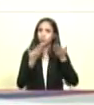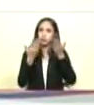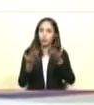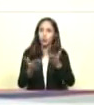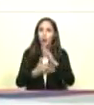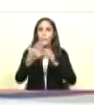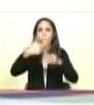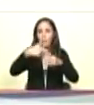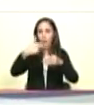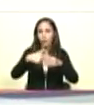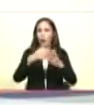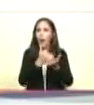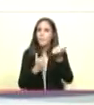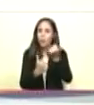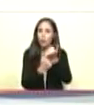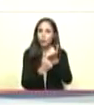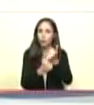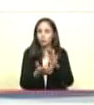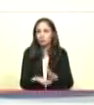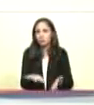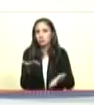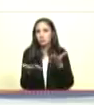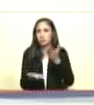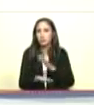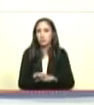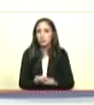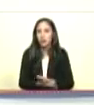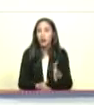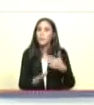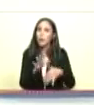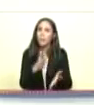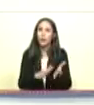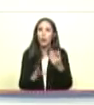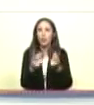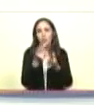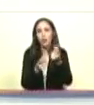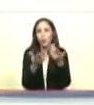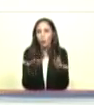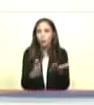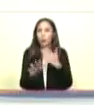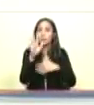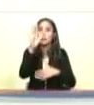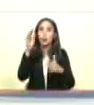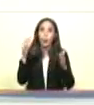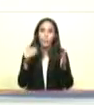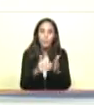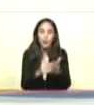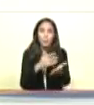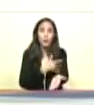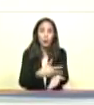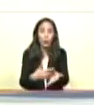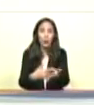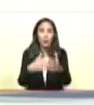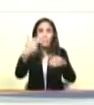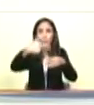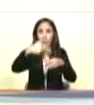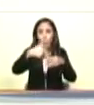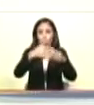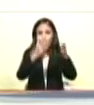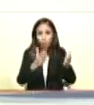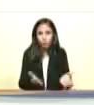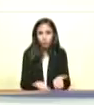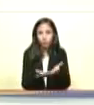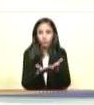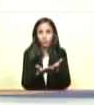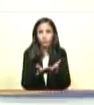Petro, como sustento certificado, 5 mil millones de barriles de petróleo del